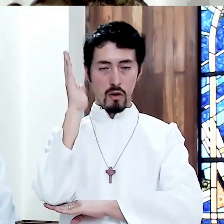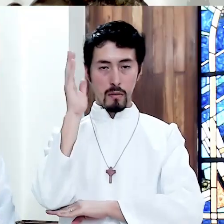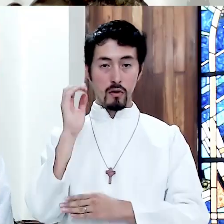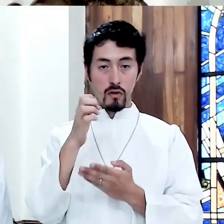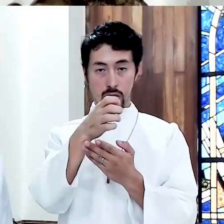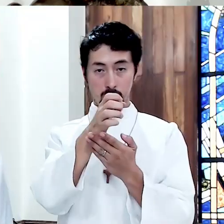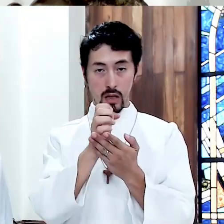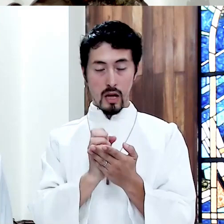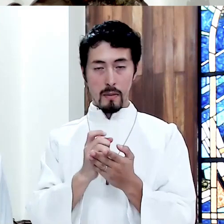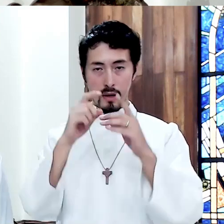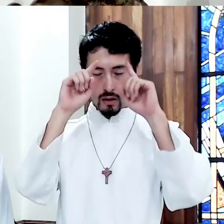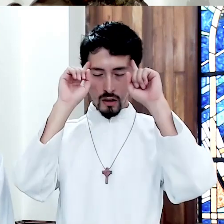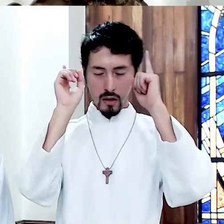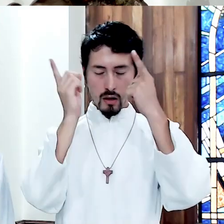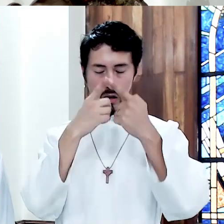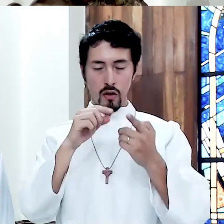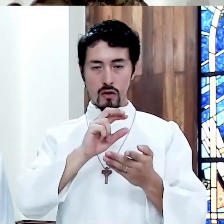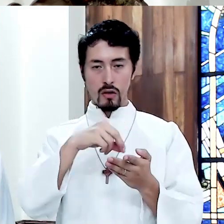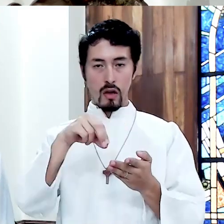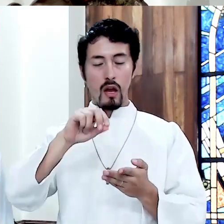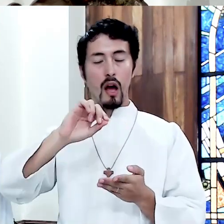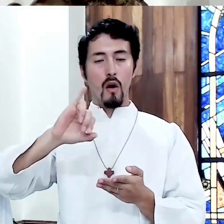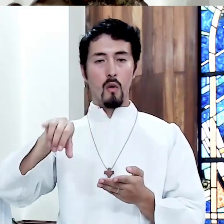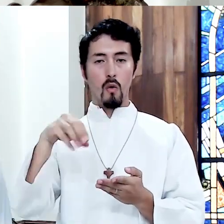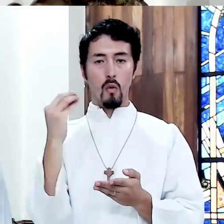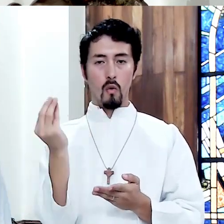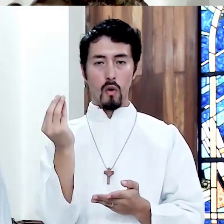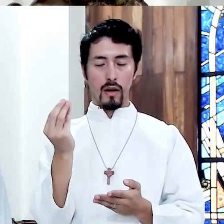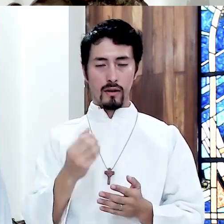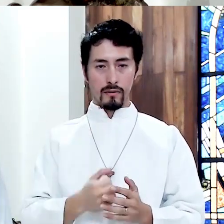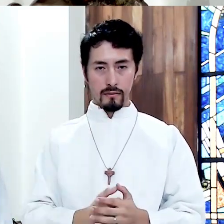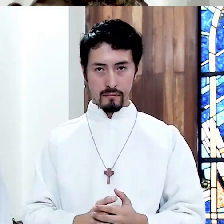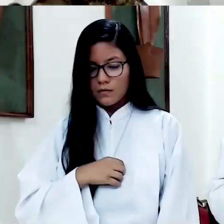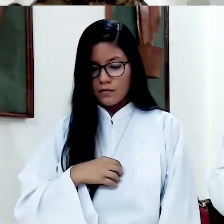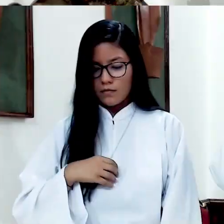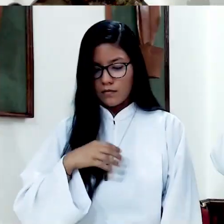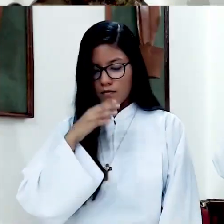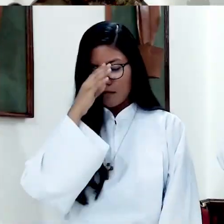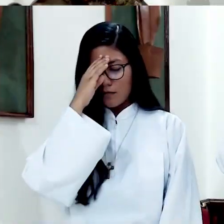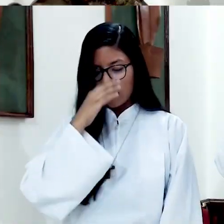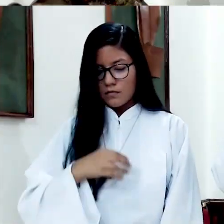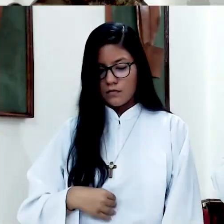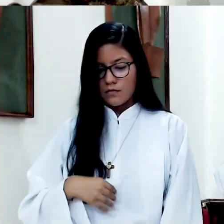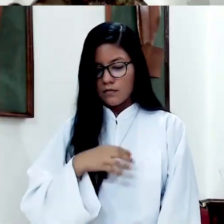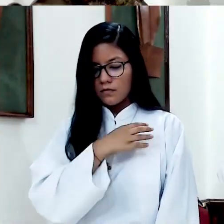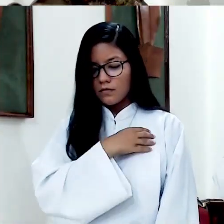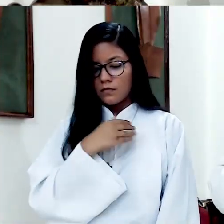Evangelio según San Juan. Gloria a ti, Señor.